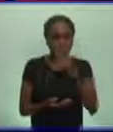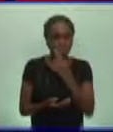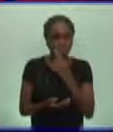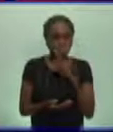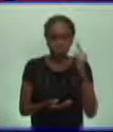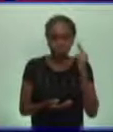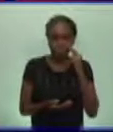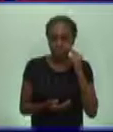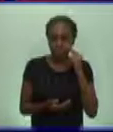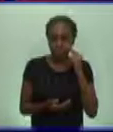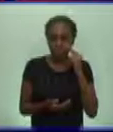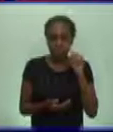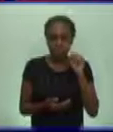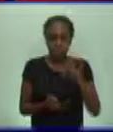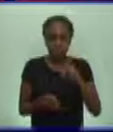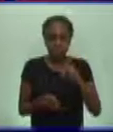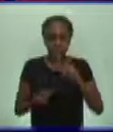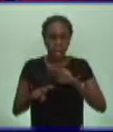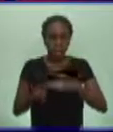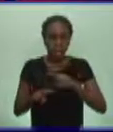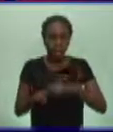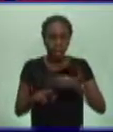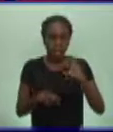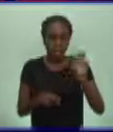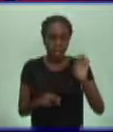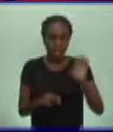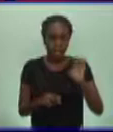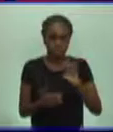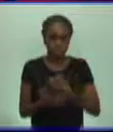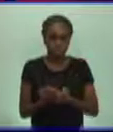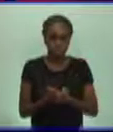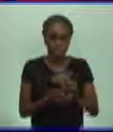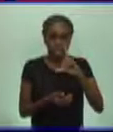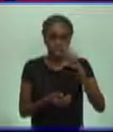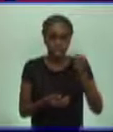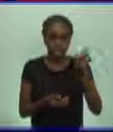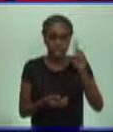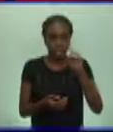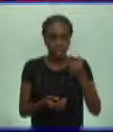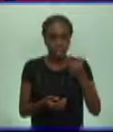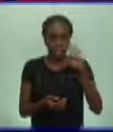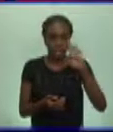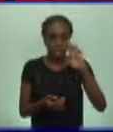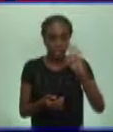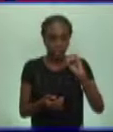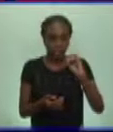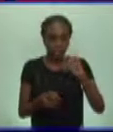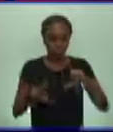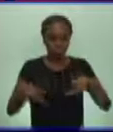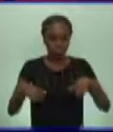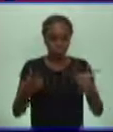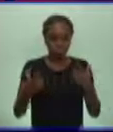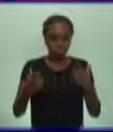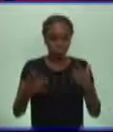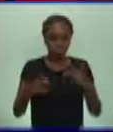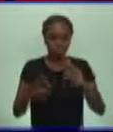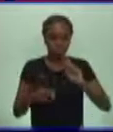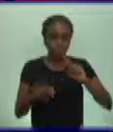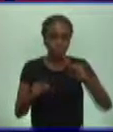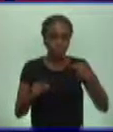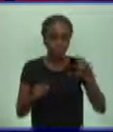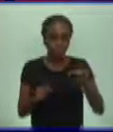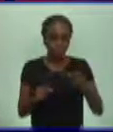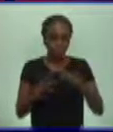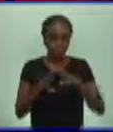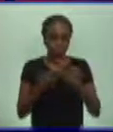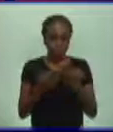el municipio Habana del Este. Lázaro Leduán estará mañana de cumpleaños, junto a toda su